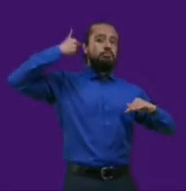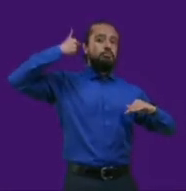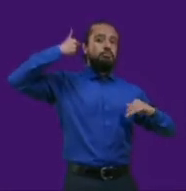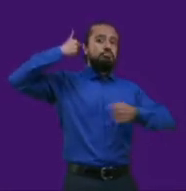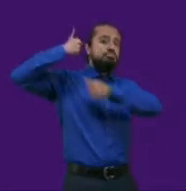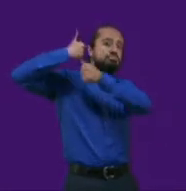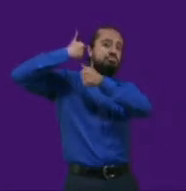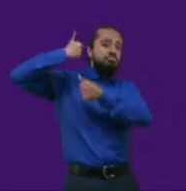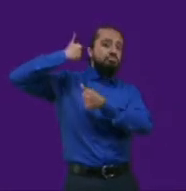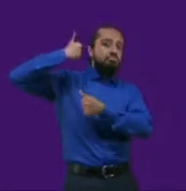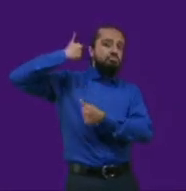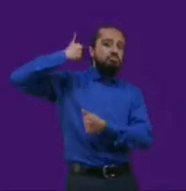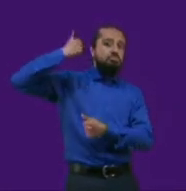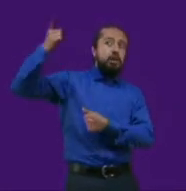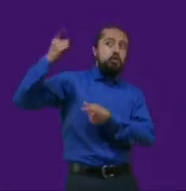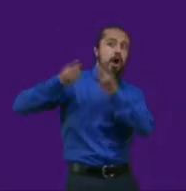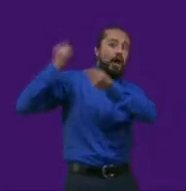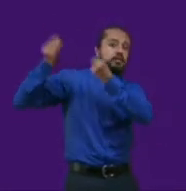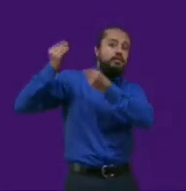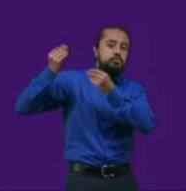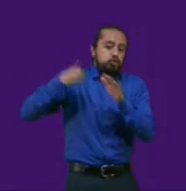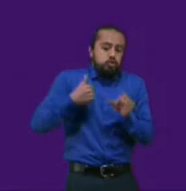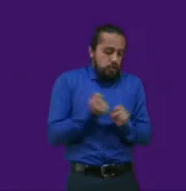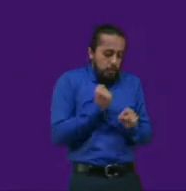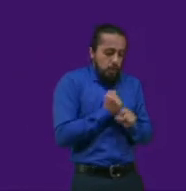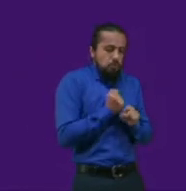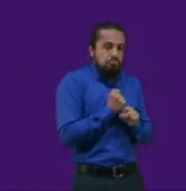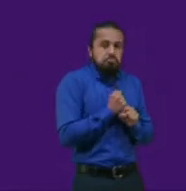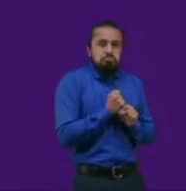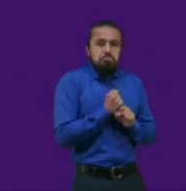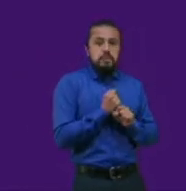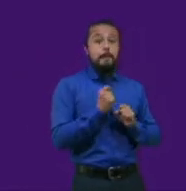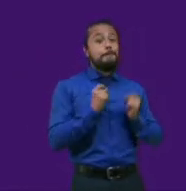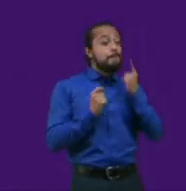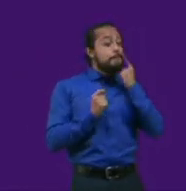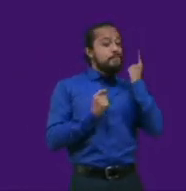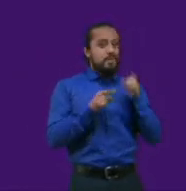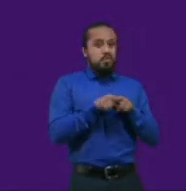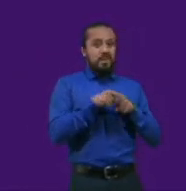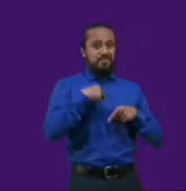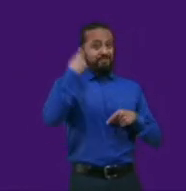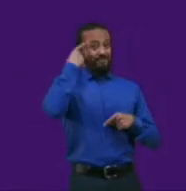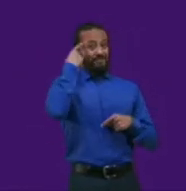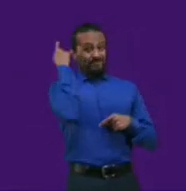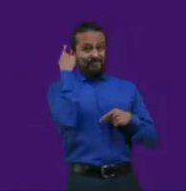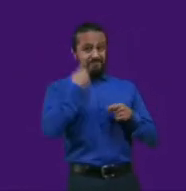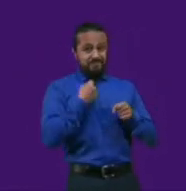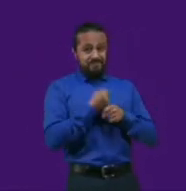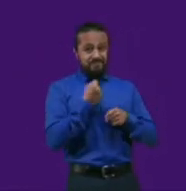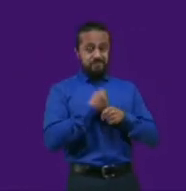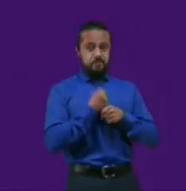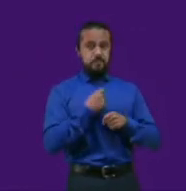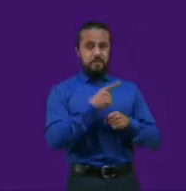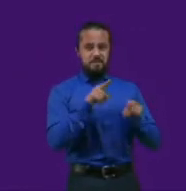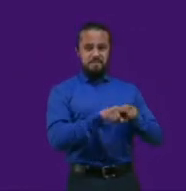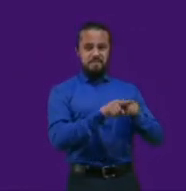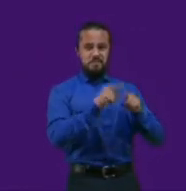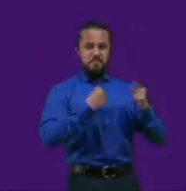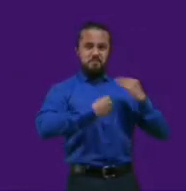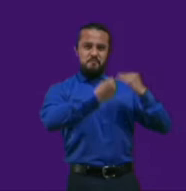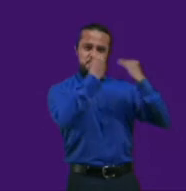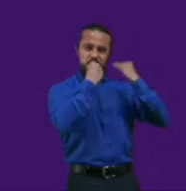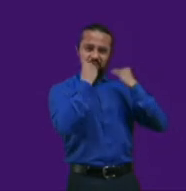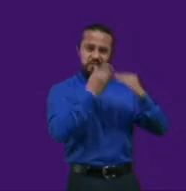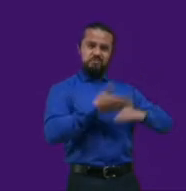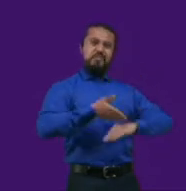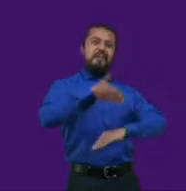¿cierto? Entonces, digamos que el primer reto al que me tuve que enfrentar, pues por esa formación previa que ya tenía, es